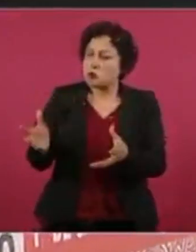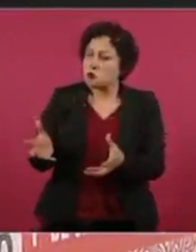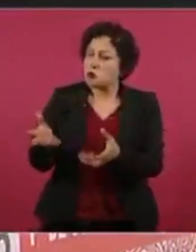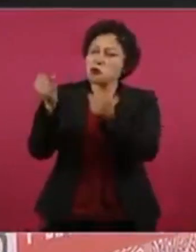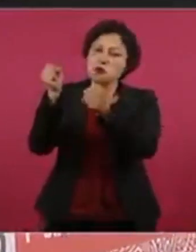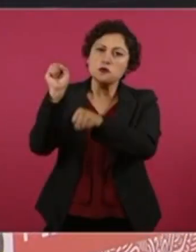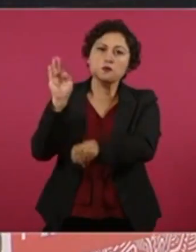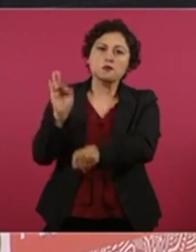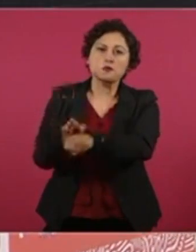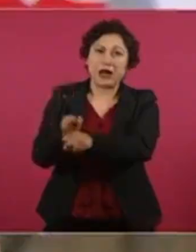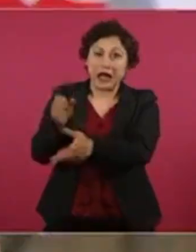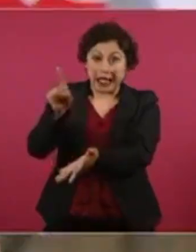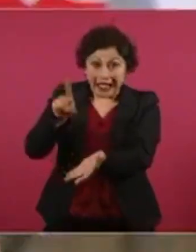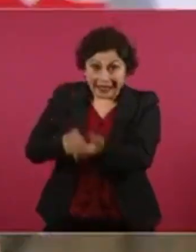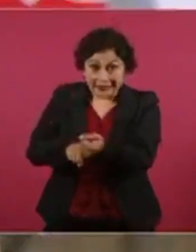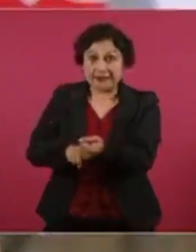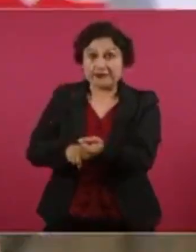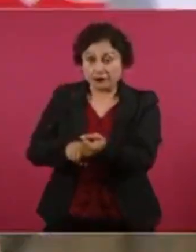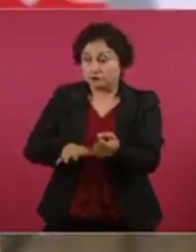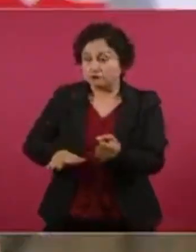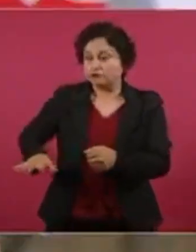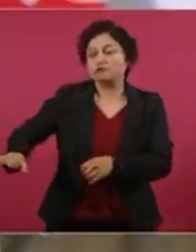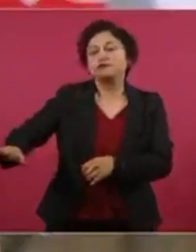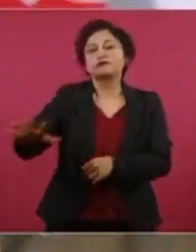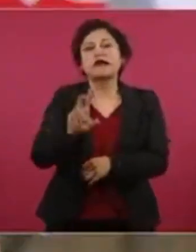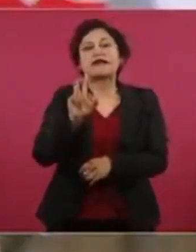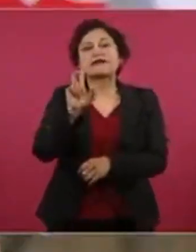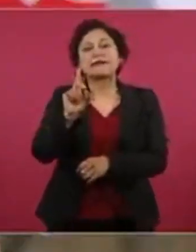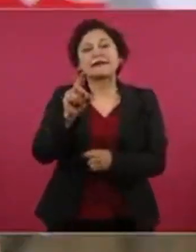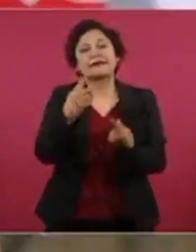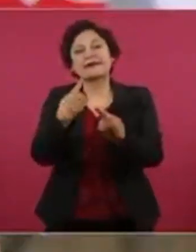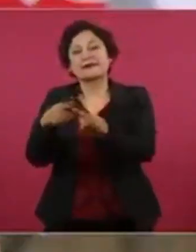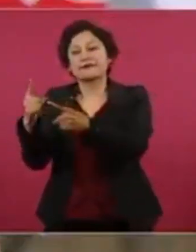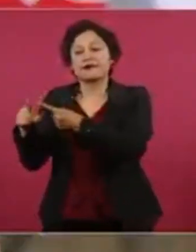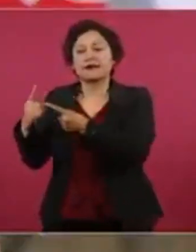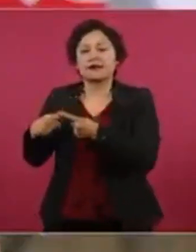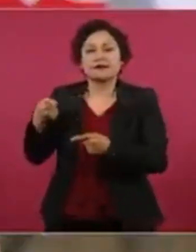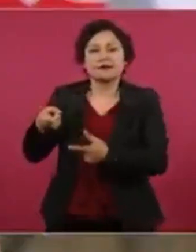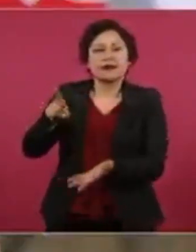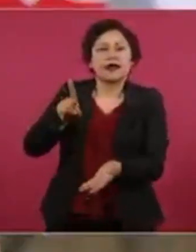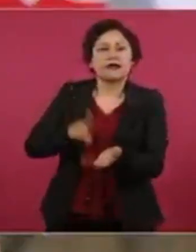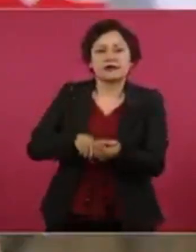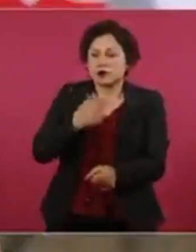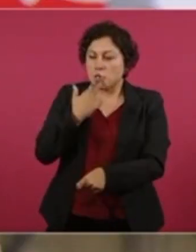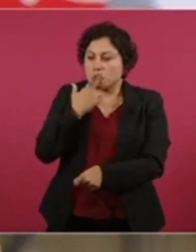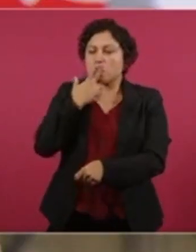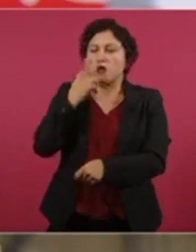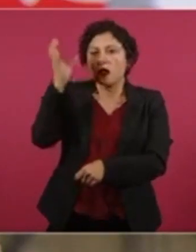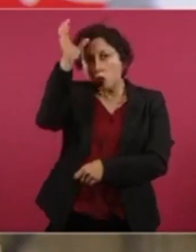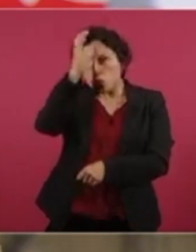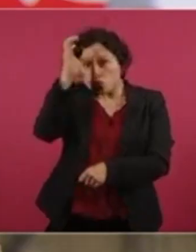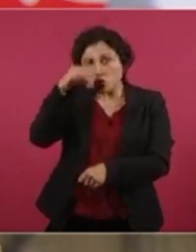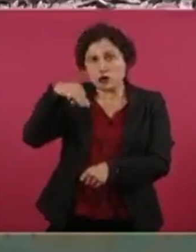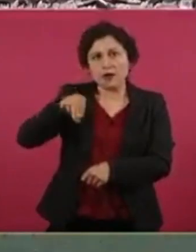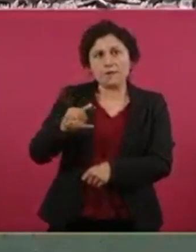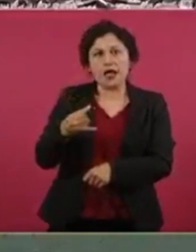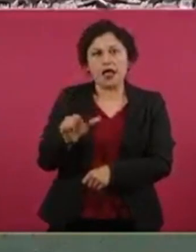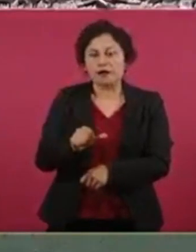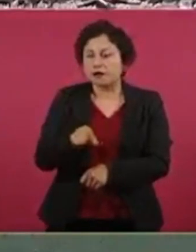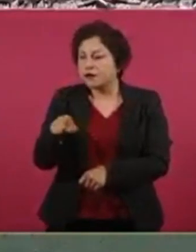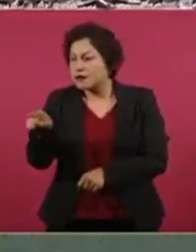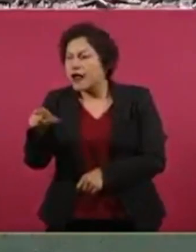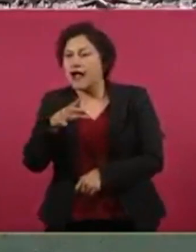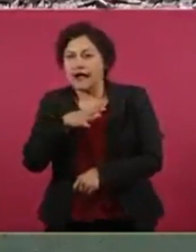zonas arqueológicas de la gran cultura maya. Por ahí debe andar Diego Prieto, que nos ha